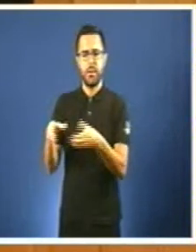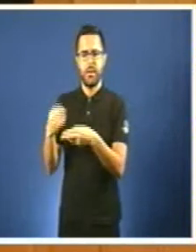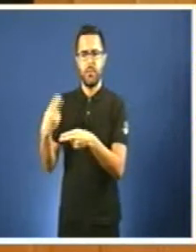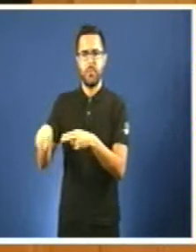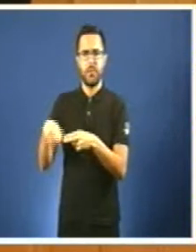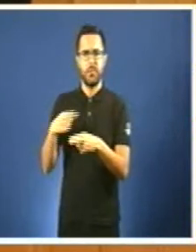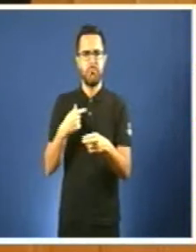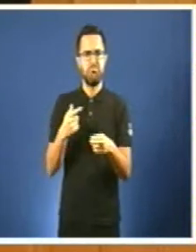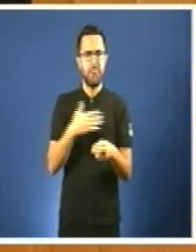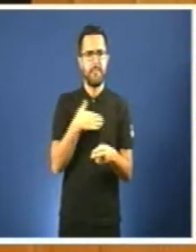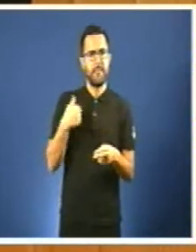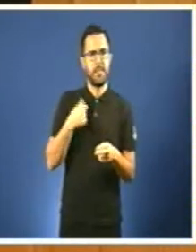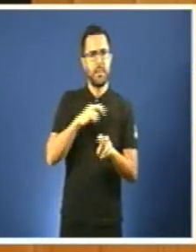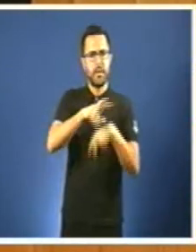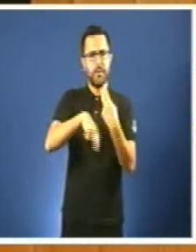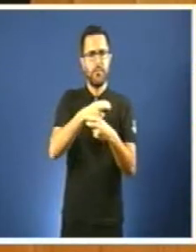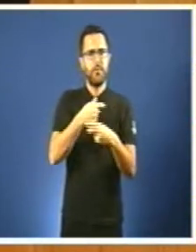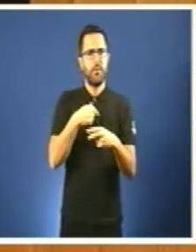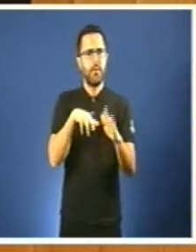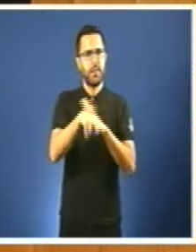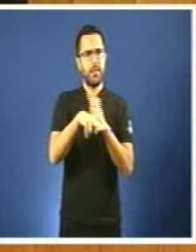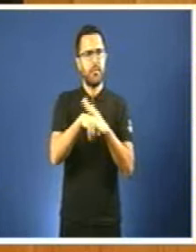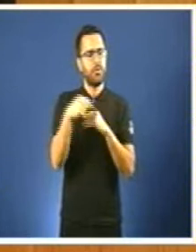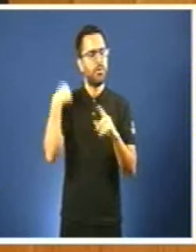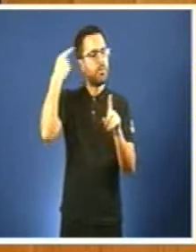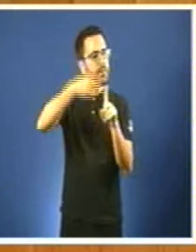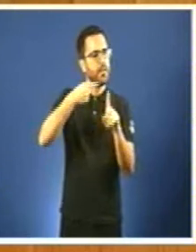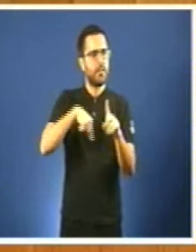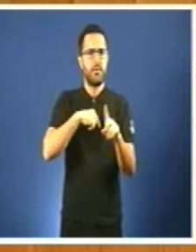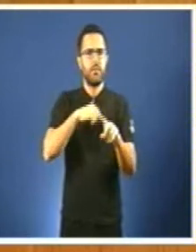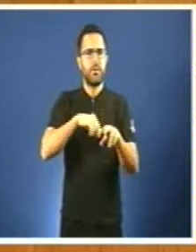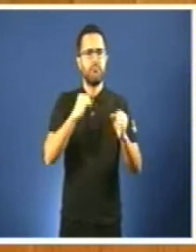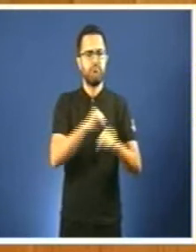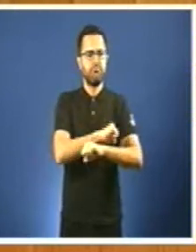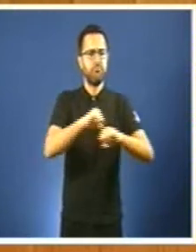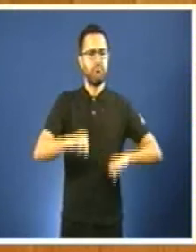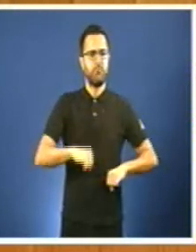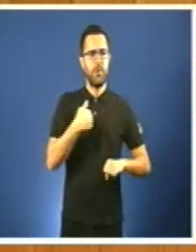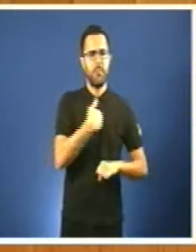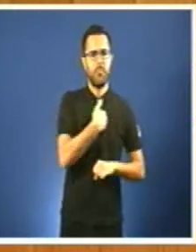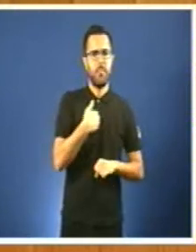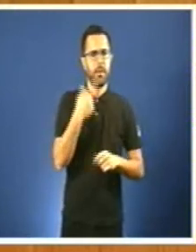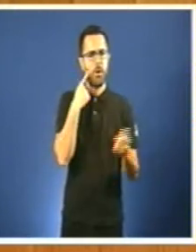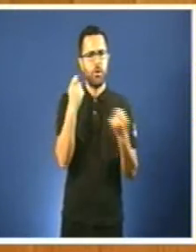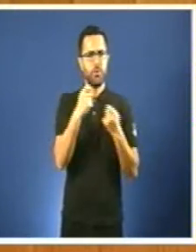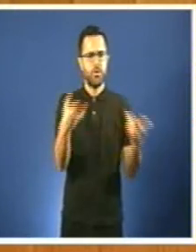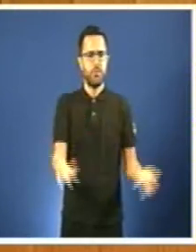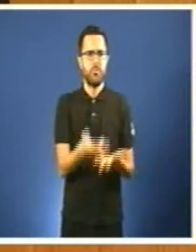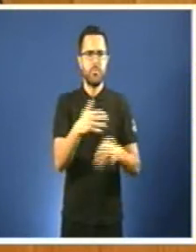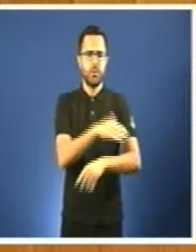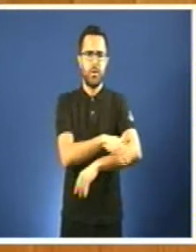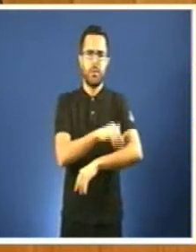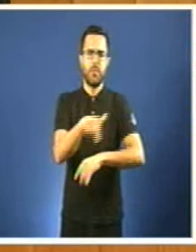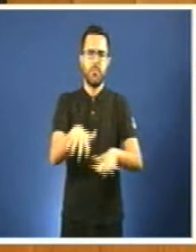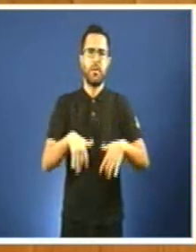unha reforma do regulamento para reforzar o seu papel de control e impulso ao goberno, facendo deste Parlamento unha